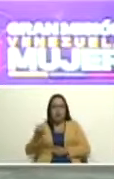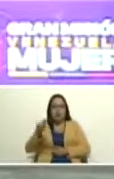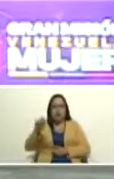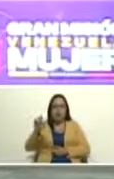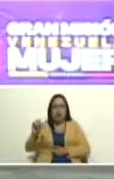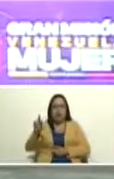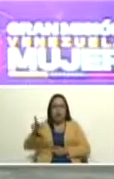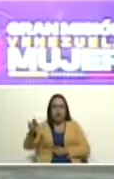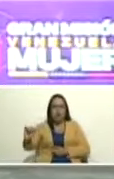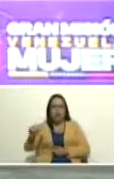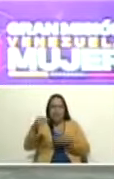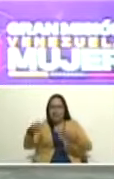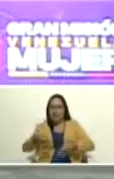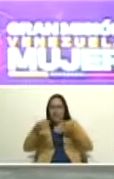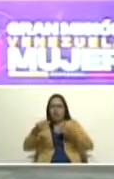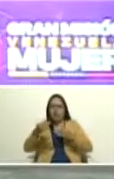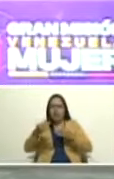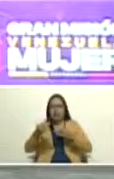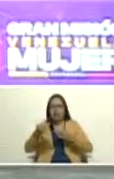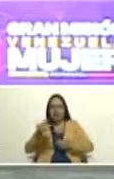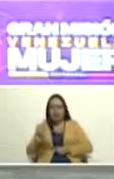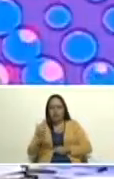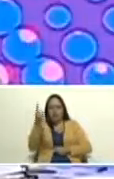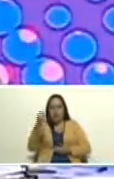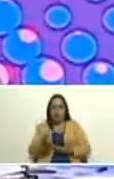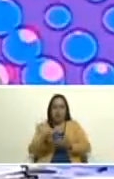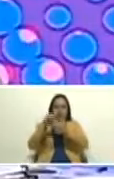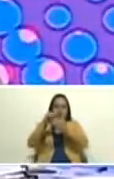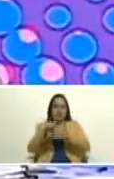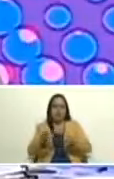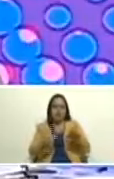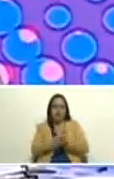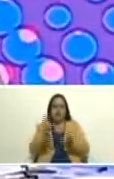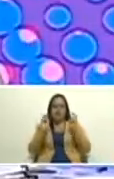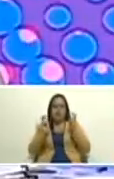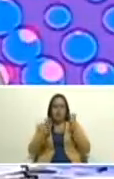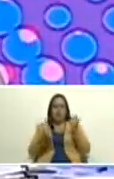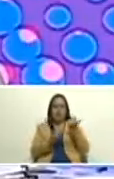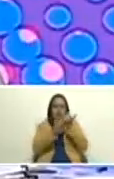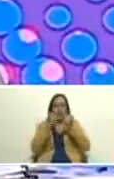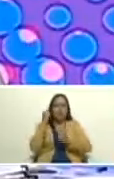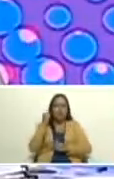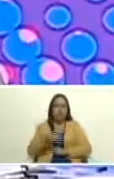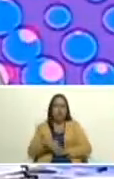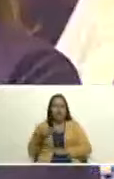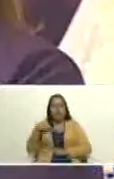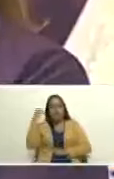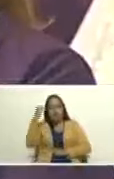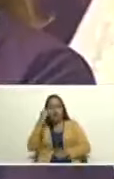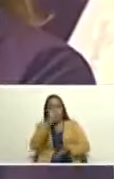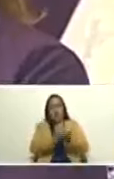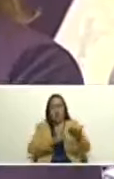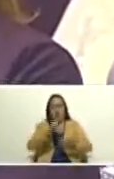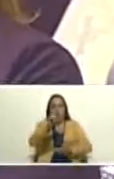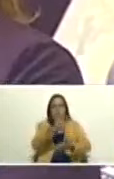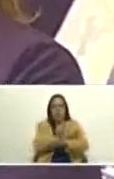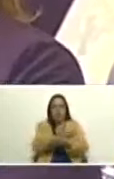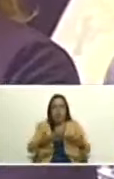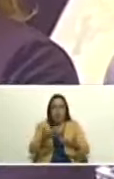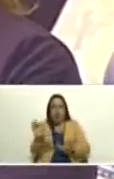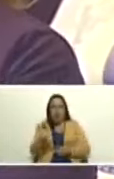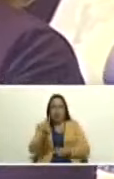siempre al frente de los grandes temas. Yo pensaba que se iba a inscribir 1.000.000, 1.200.000.